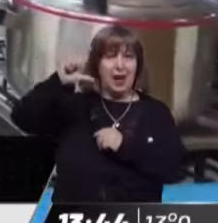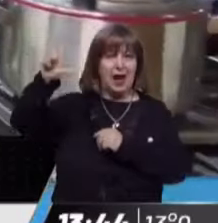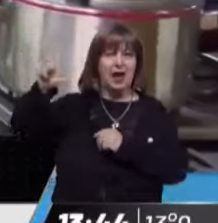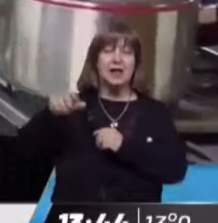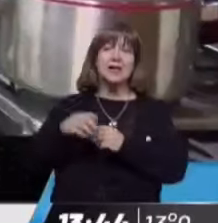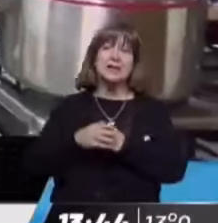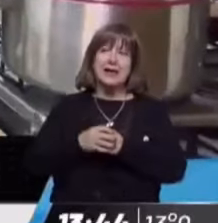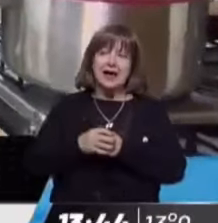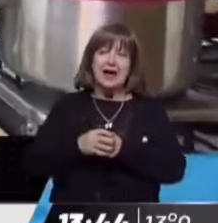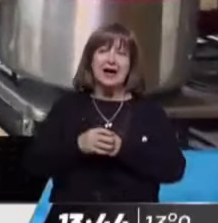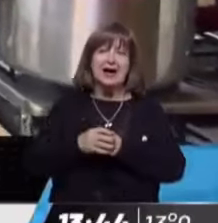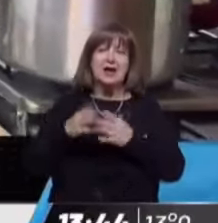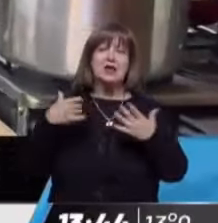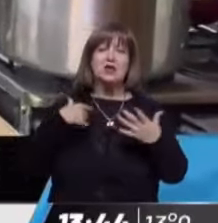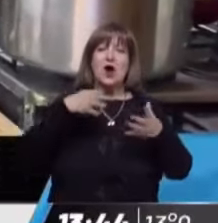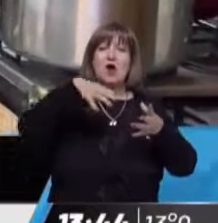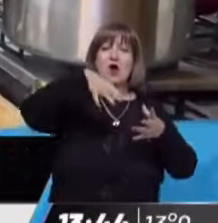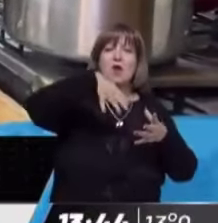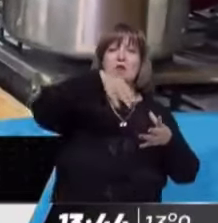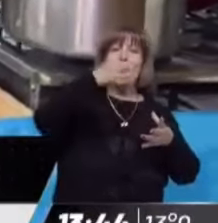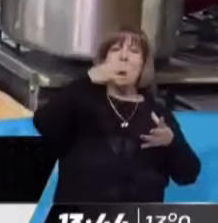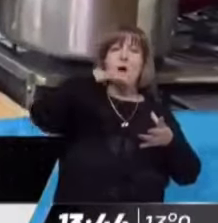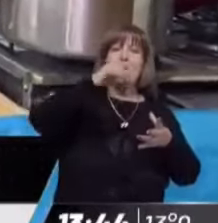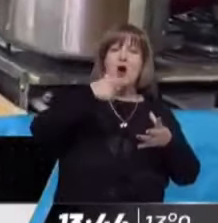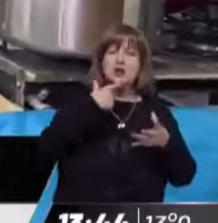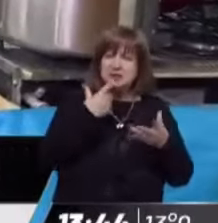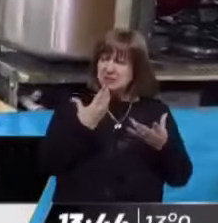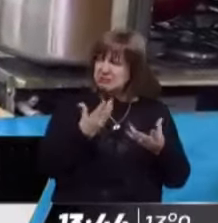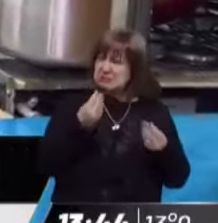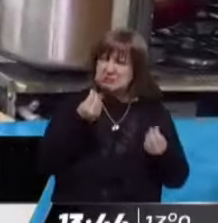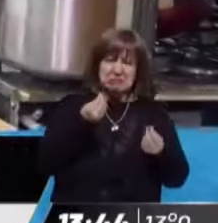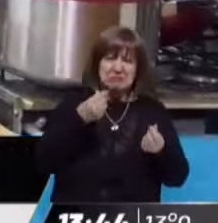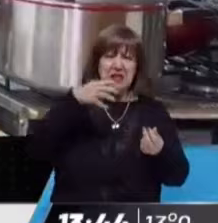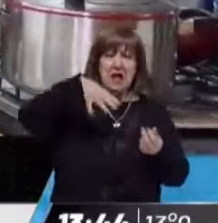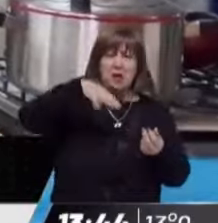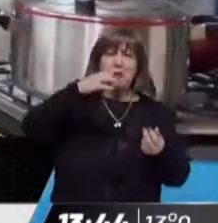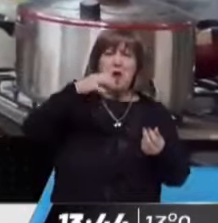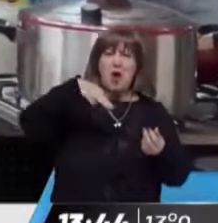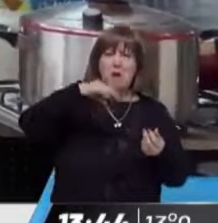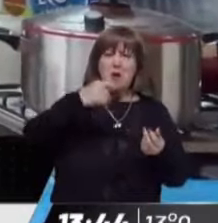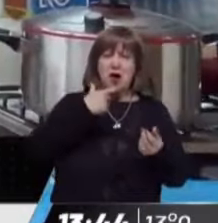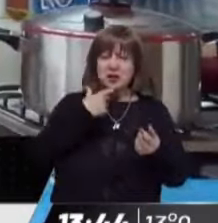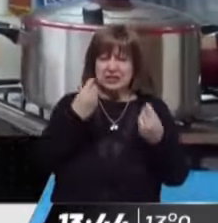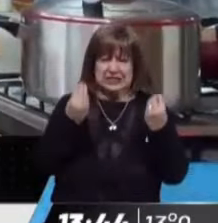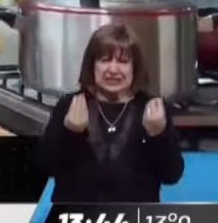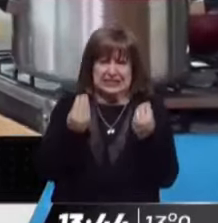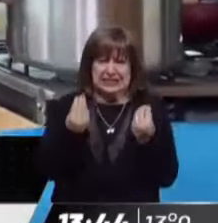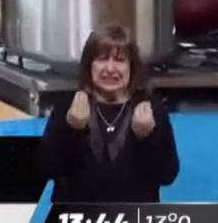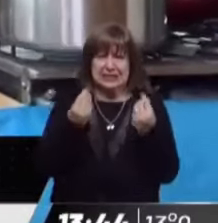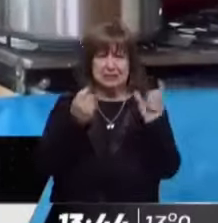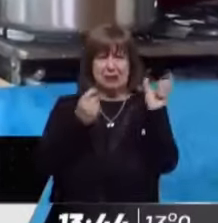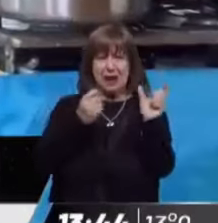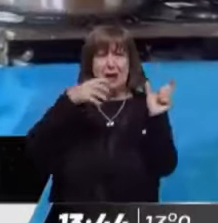más esta idea, que son momos, son como los dumplings. ¿Qué son? No sé qué son los momos y no sé qué son los dumplings. Bueno,